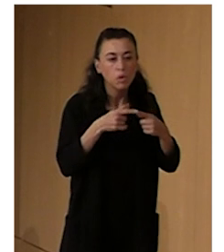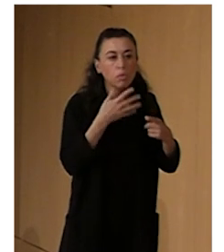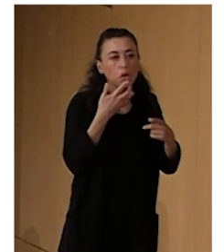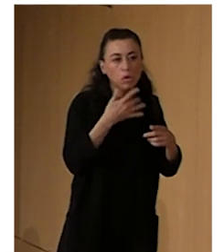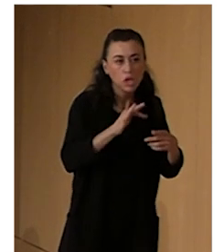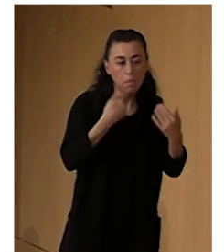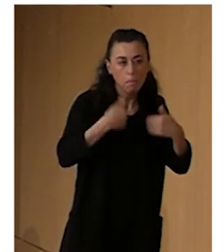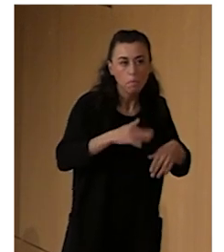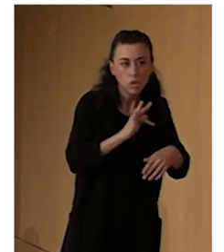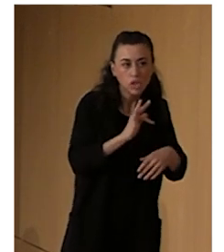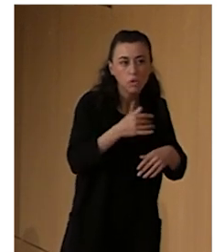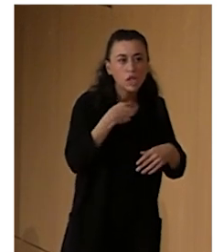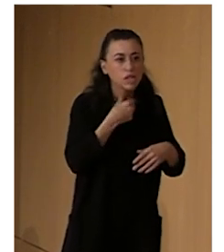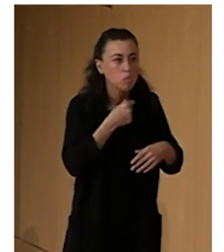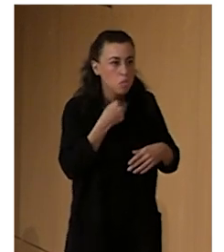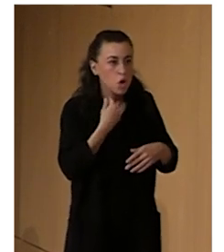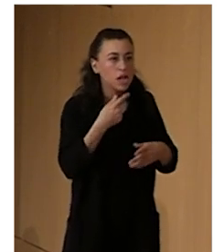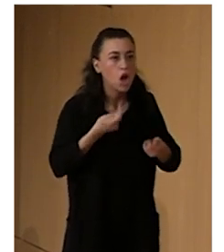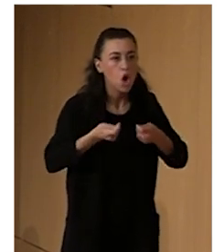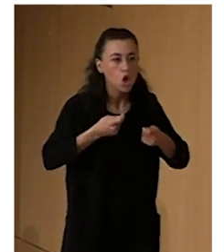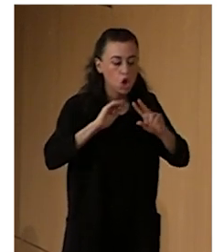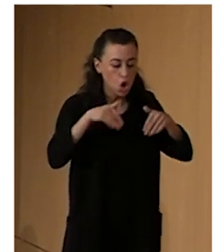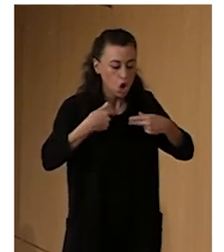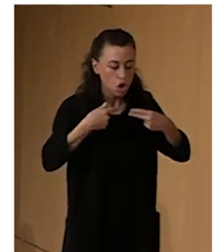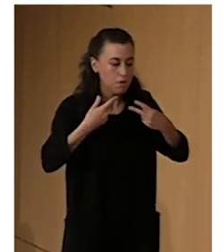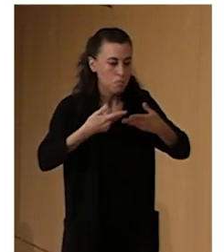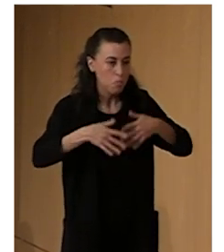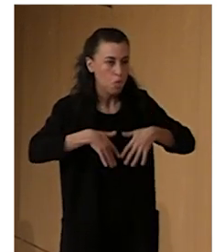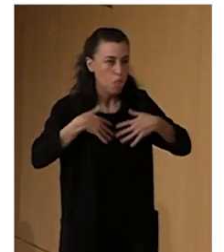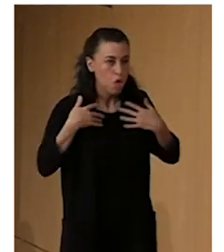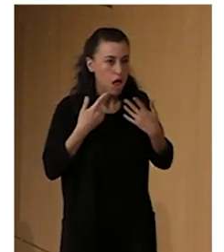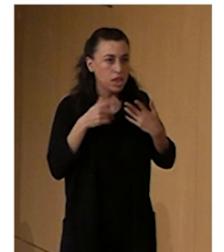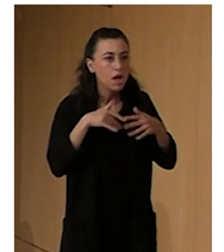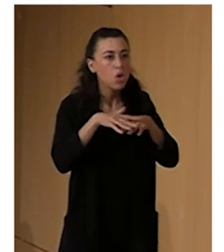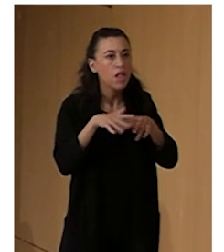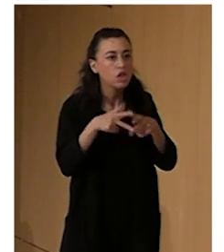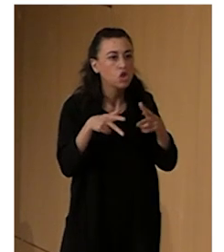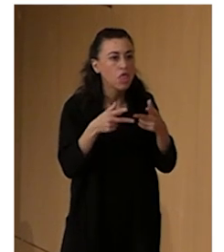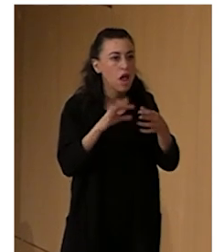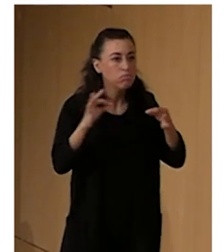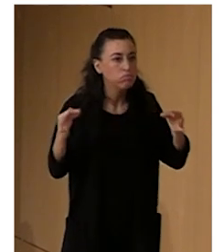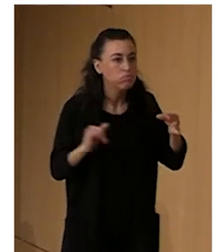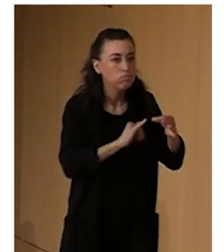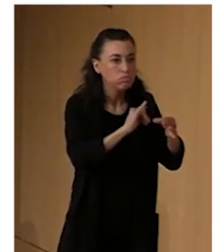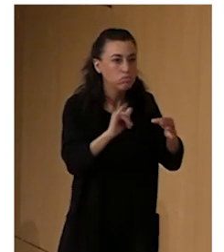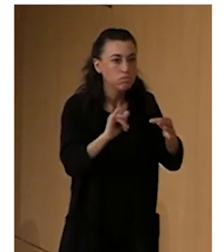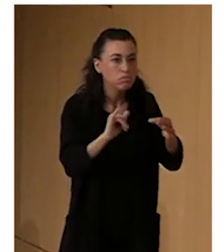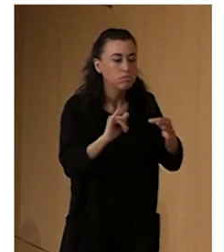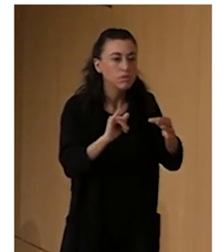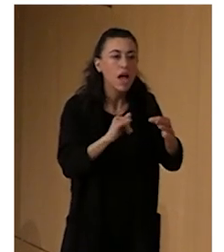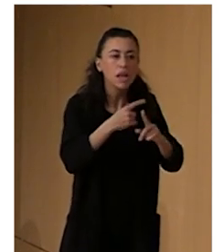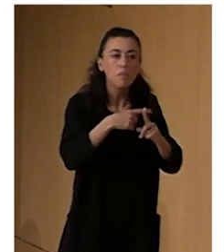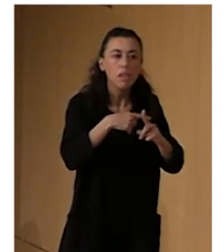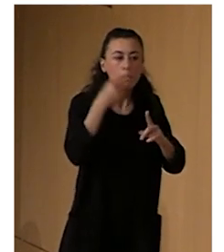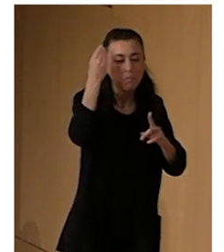humor el control emocional y el disponer de una red social lo que comentaba lo que comentaba antes no a nivel de pensamiento pues ser